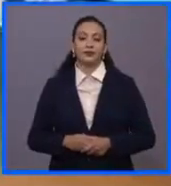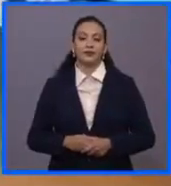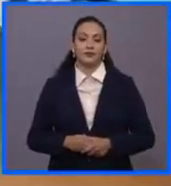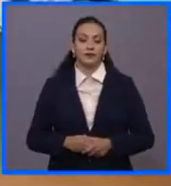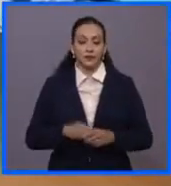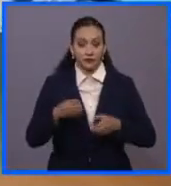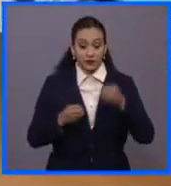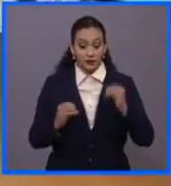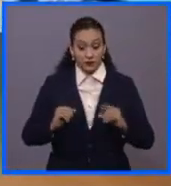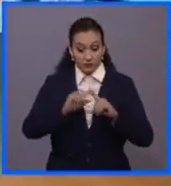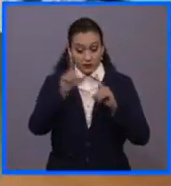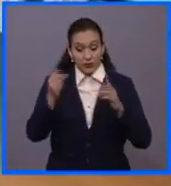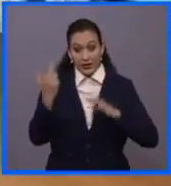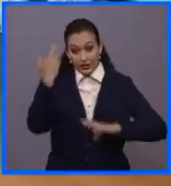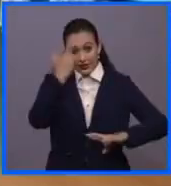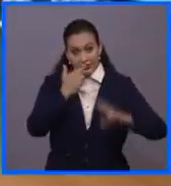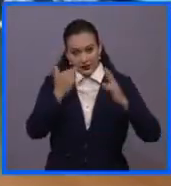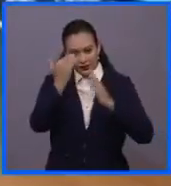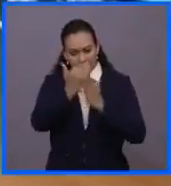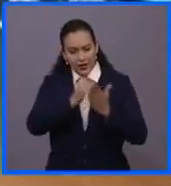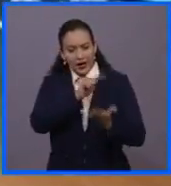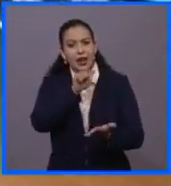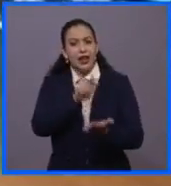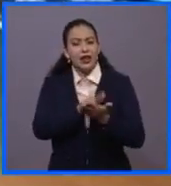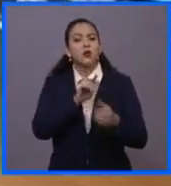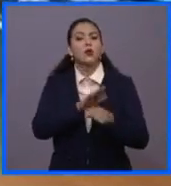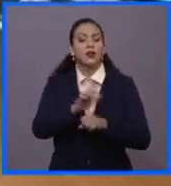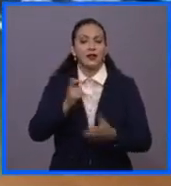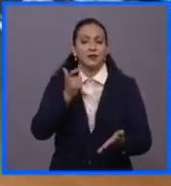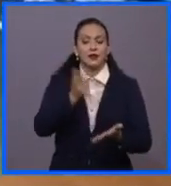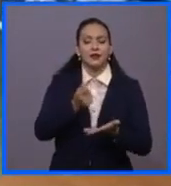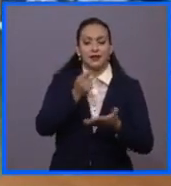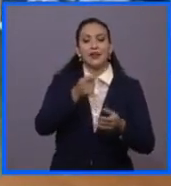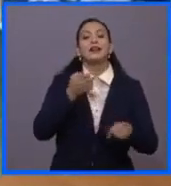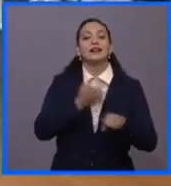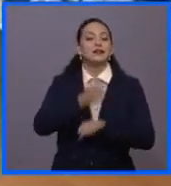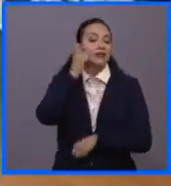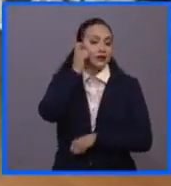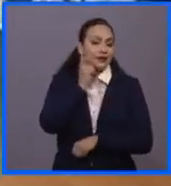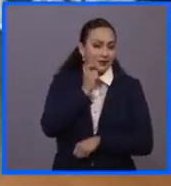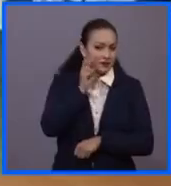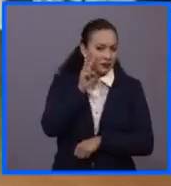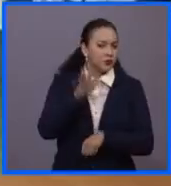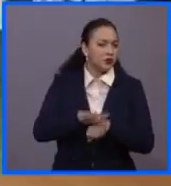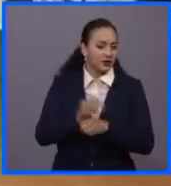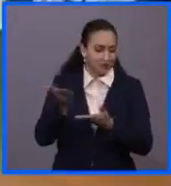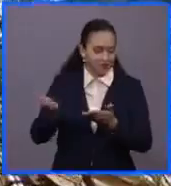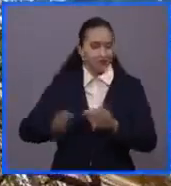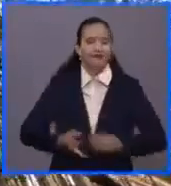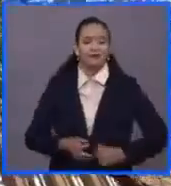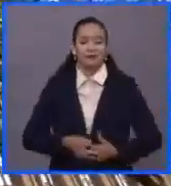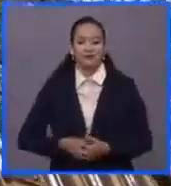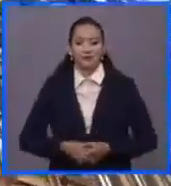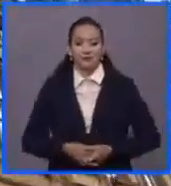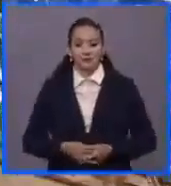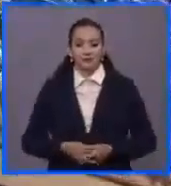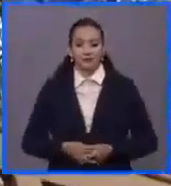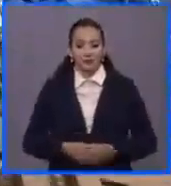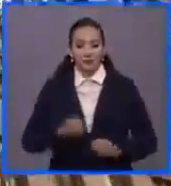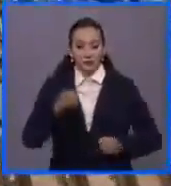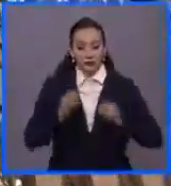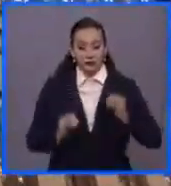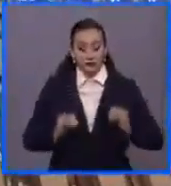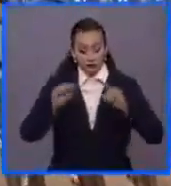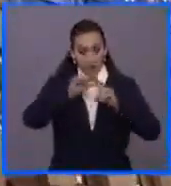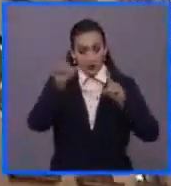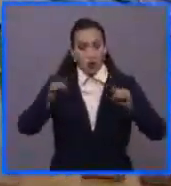Y la Suprema Corte invalidó disposiciones de la Ley de Remuneraciones del Estado de Guerrero. Veamos. La Suprema